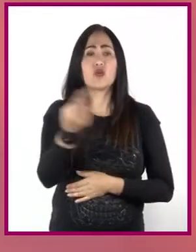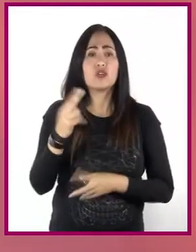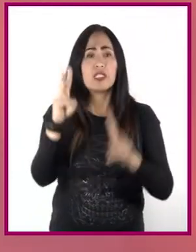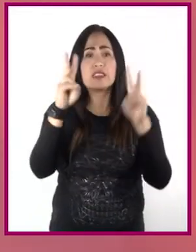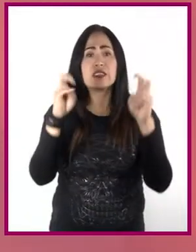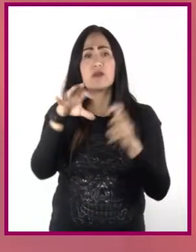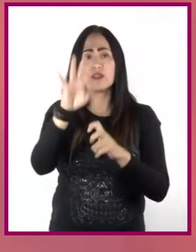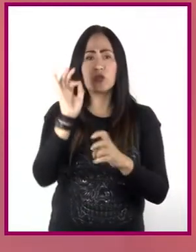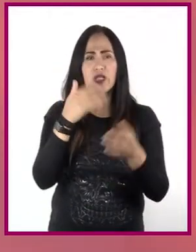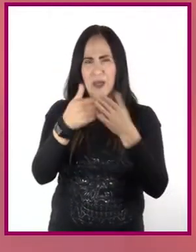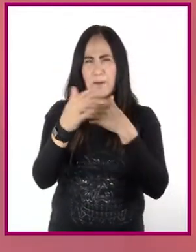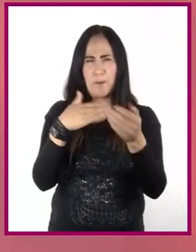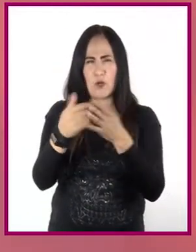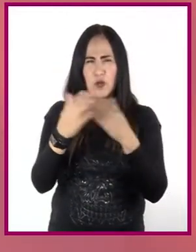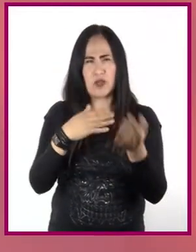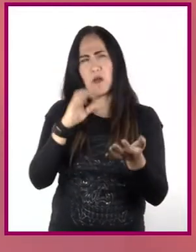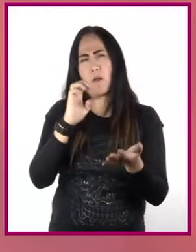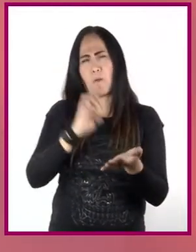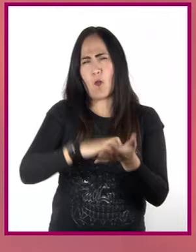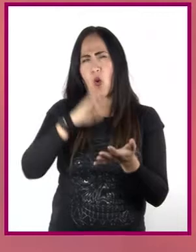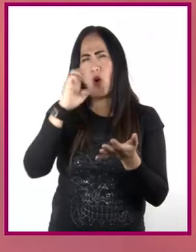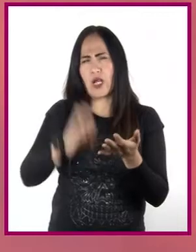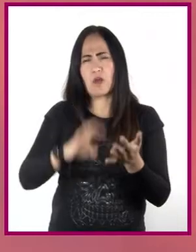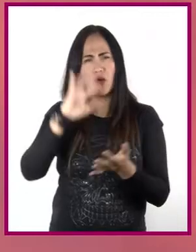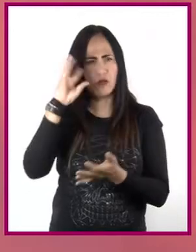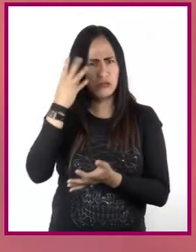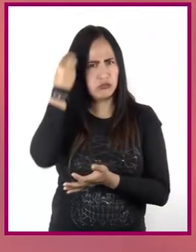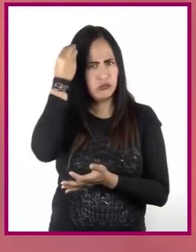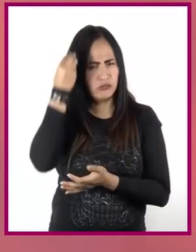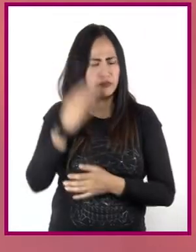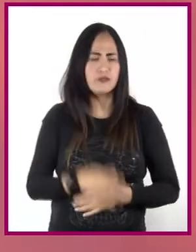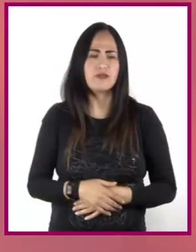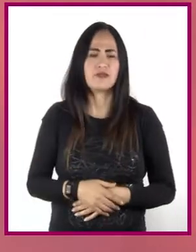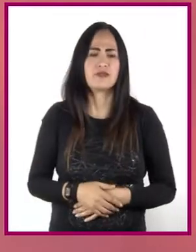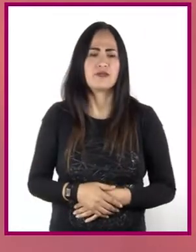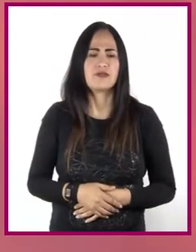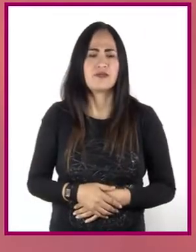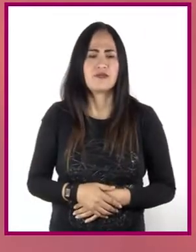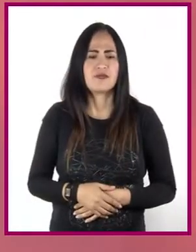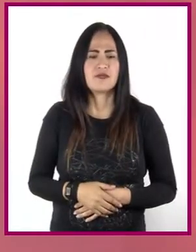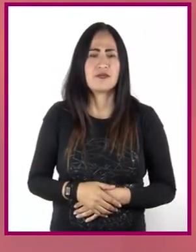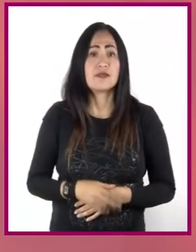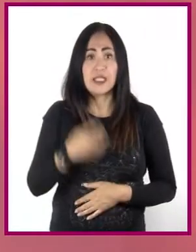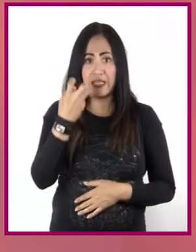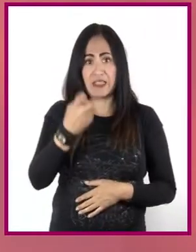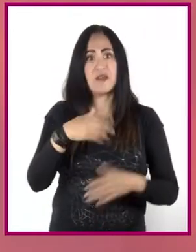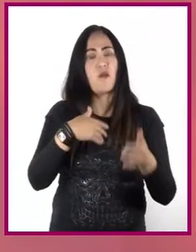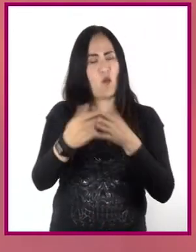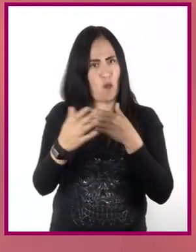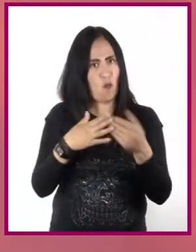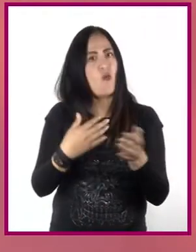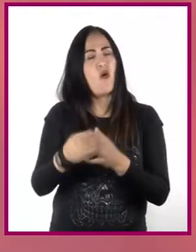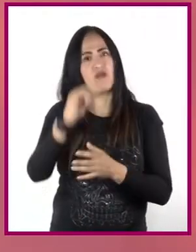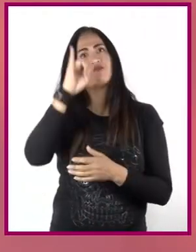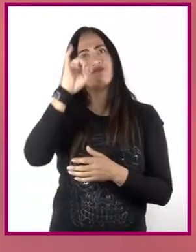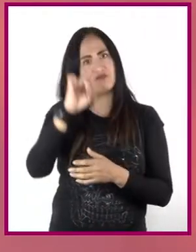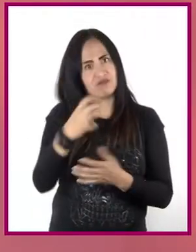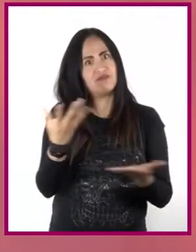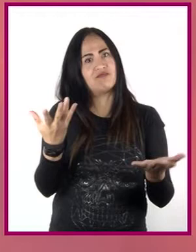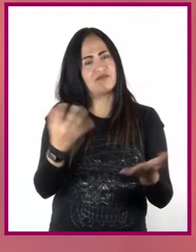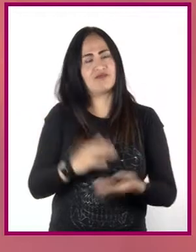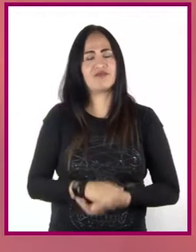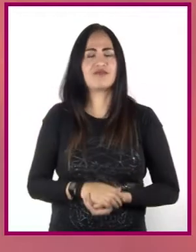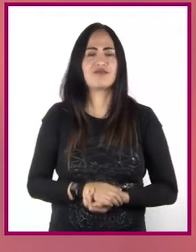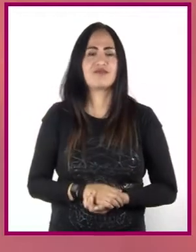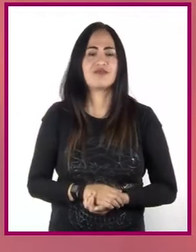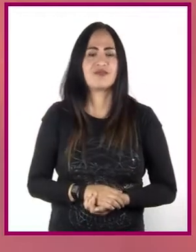tema actual, podría ser la tecnología, algo que no solo es actual, también está de moda. Podría